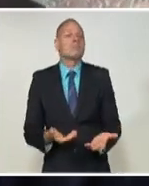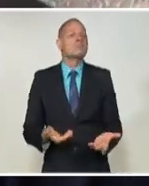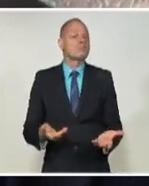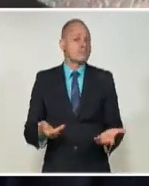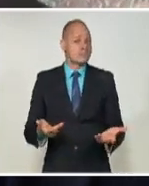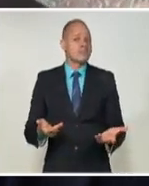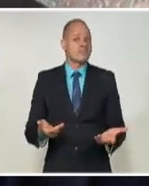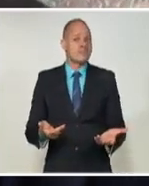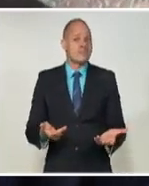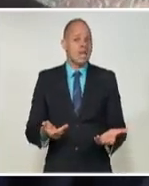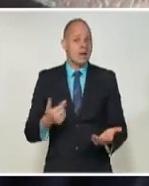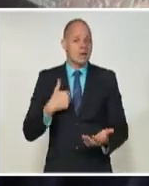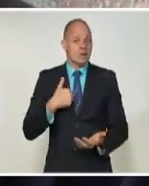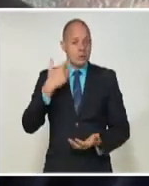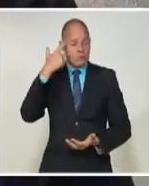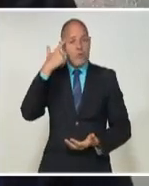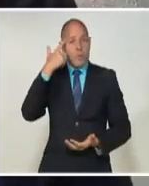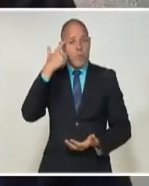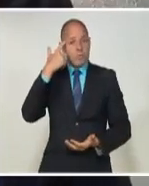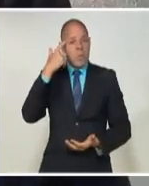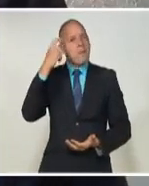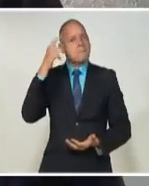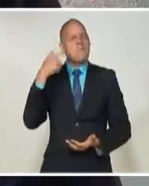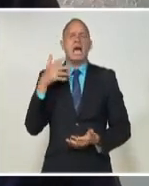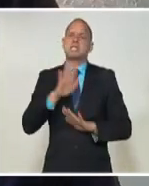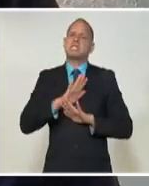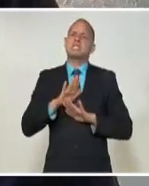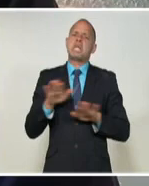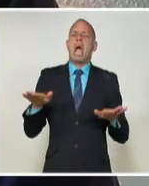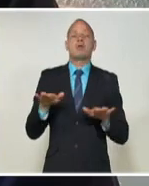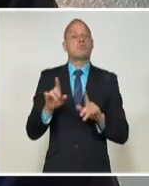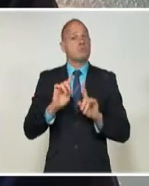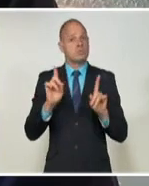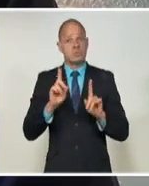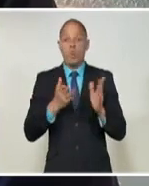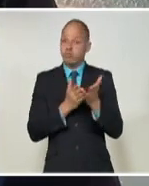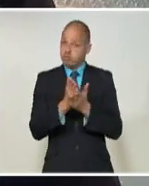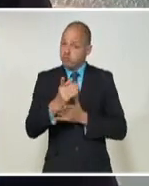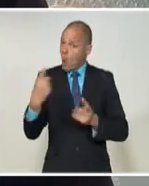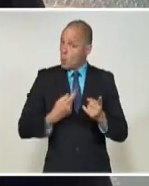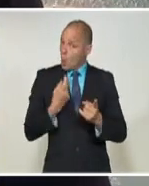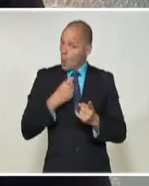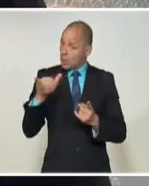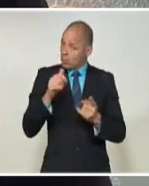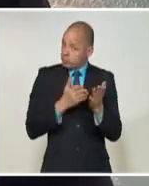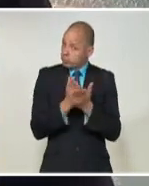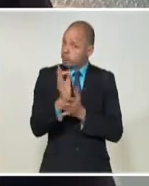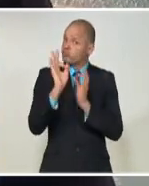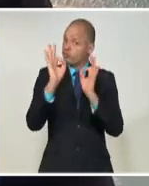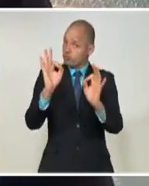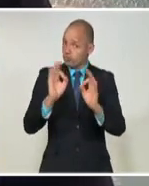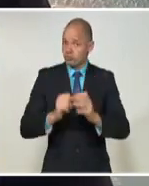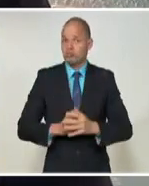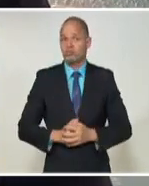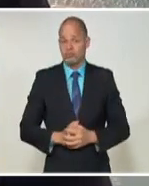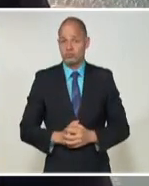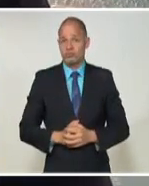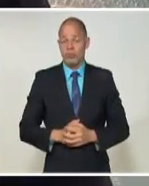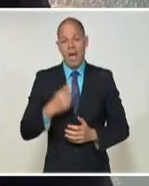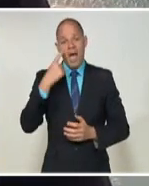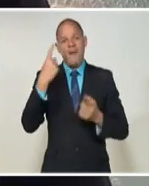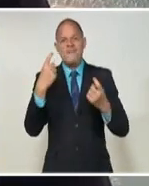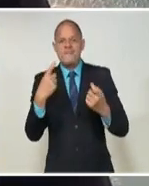en el cual tú tienes que decir, bueno, esto no ha terminado. Te obliga de la mejor manera posible a